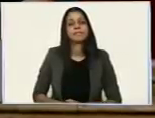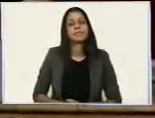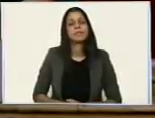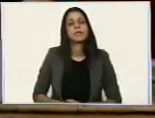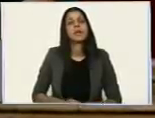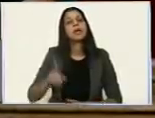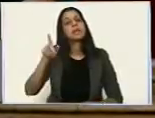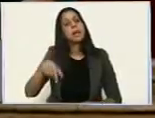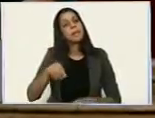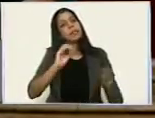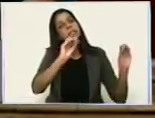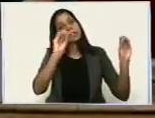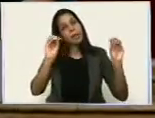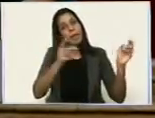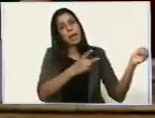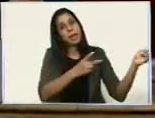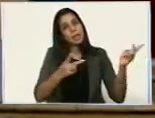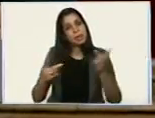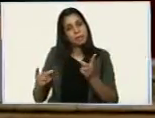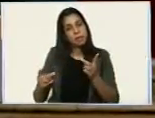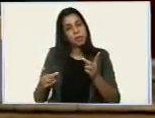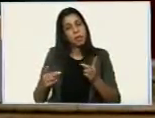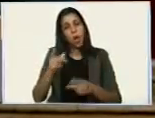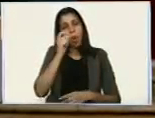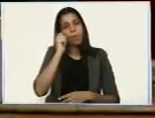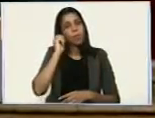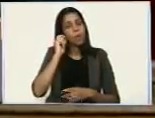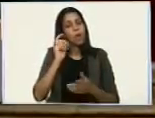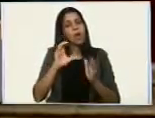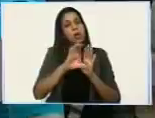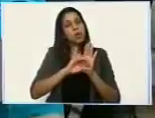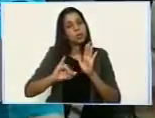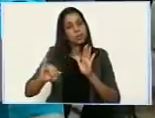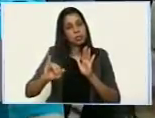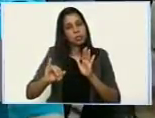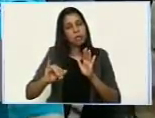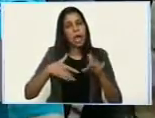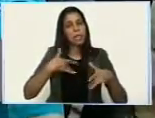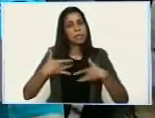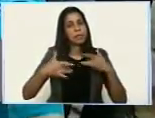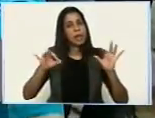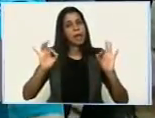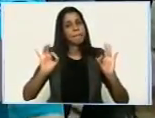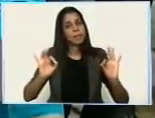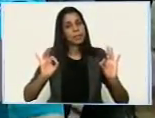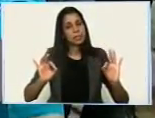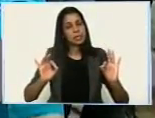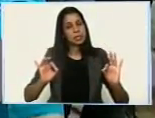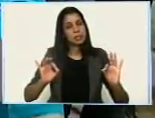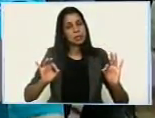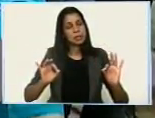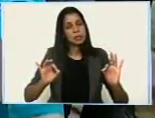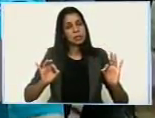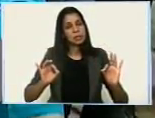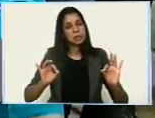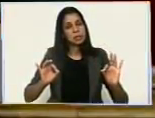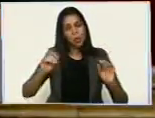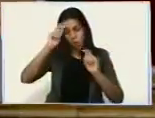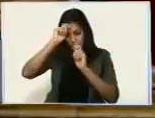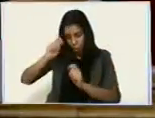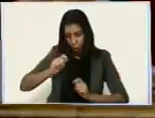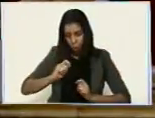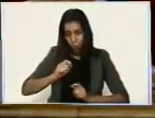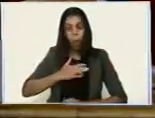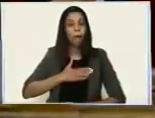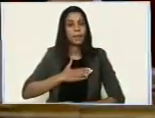Invitamos a los constituyentes, a las y los constituyentes, al acto donde se rendirán, no es honores al presidente de la Asamblea Nacional Constituyente,